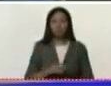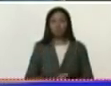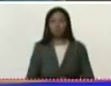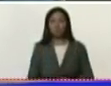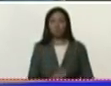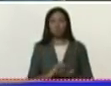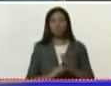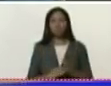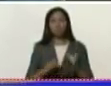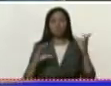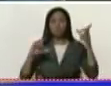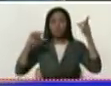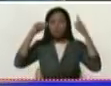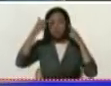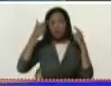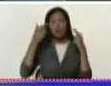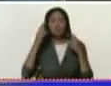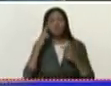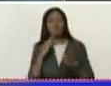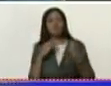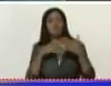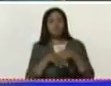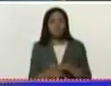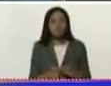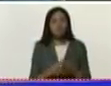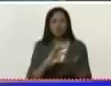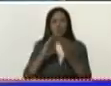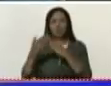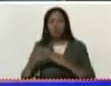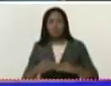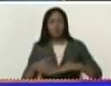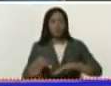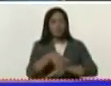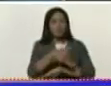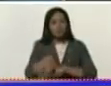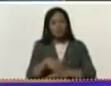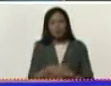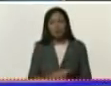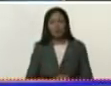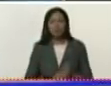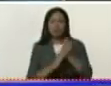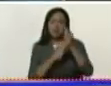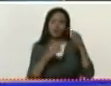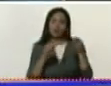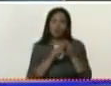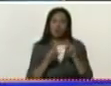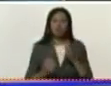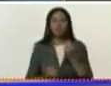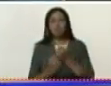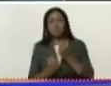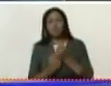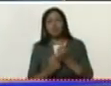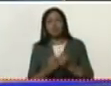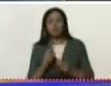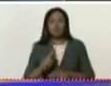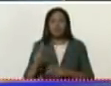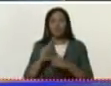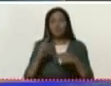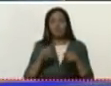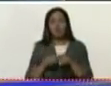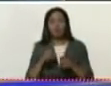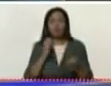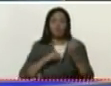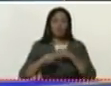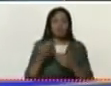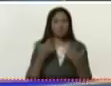de las VC, de comunidades y calles, el liderazgo de base de las unidades populares de